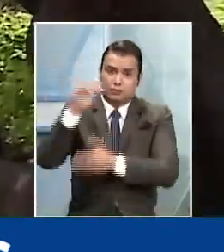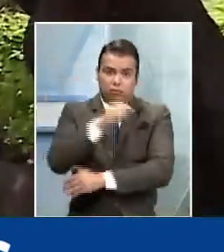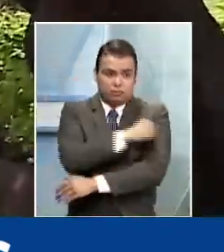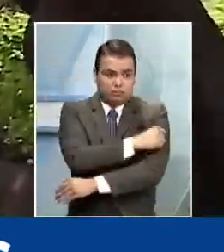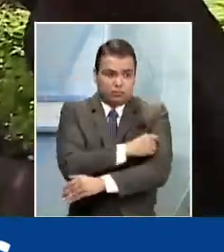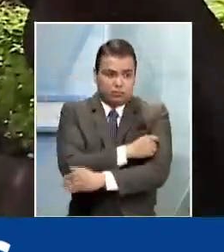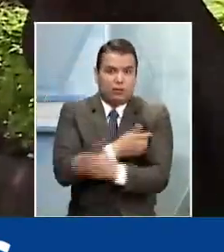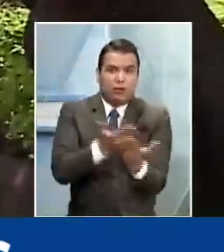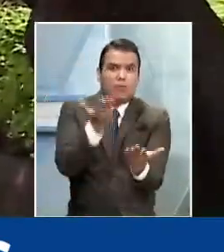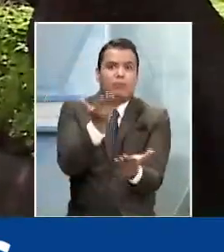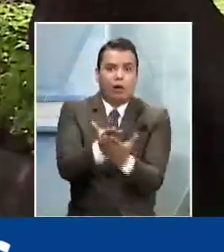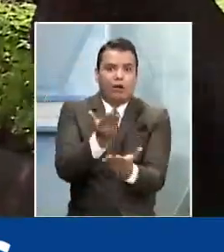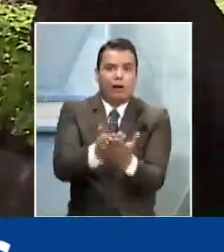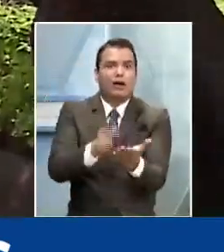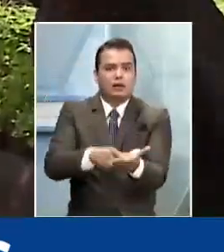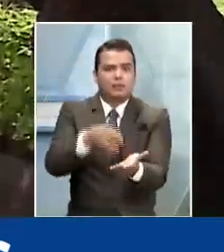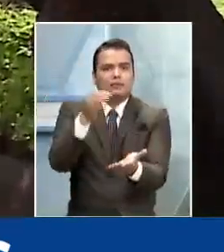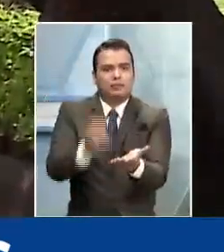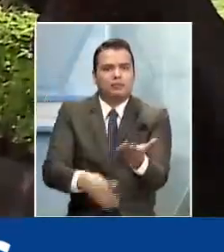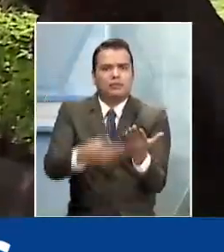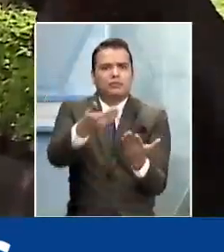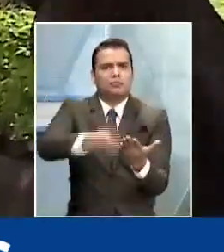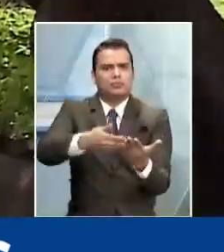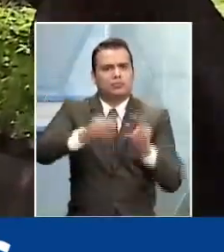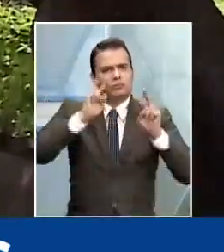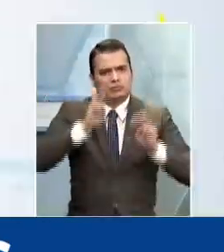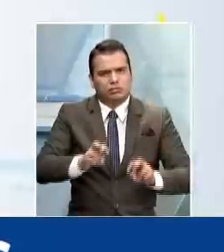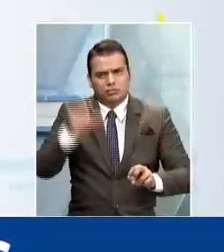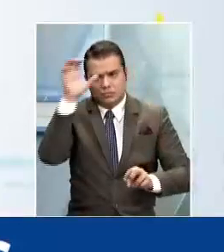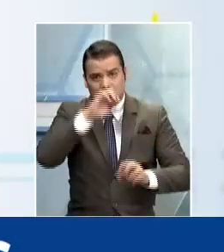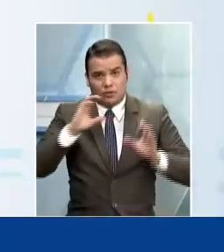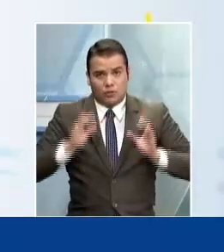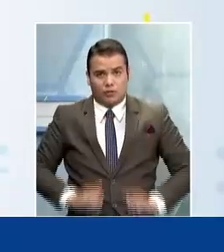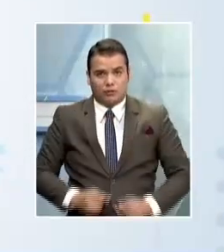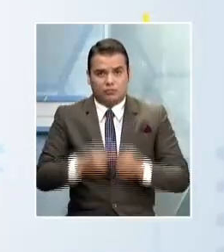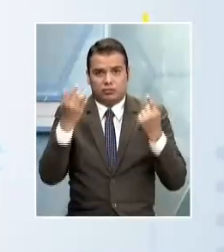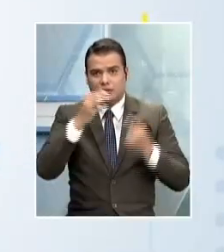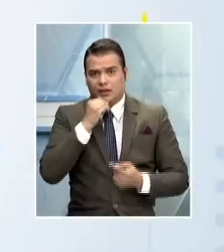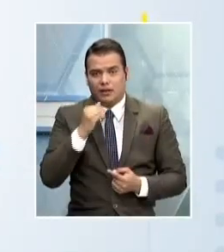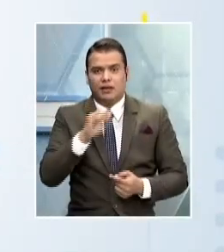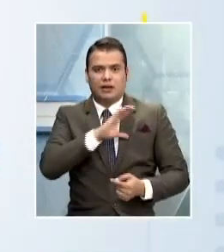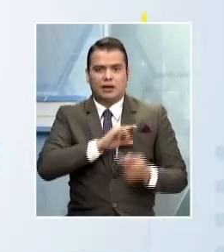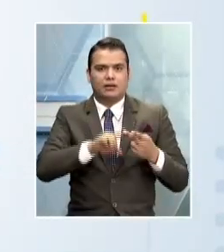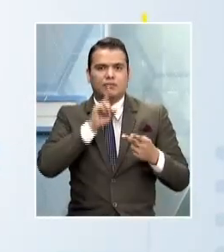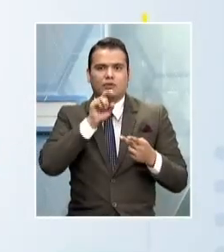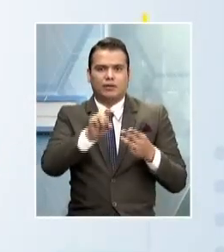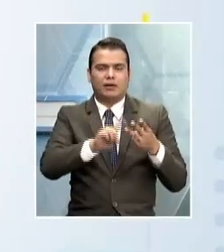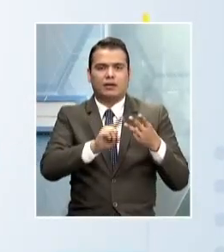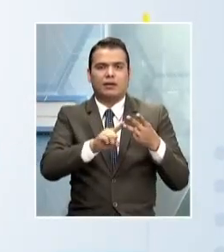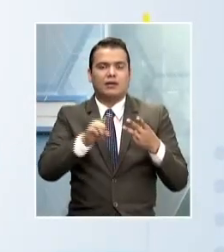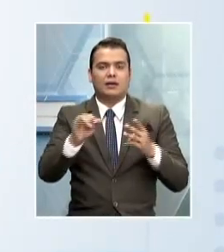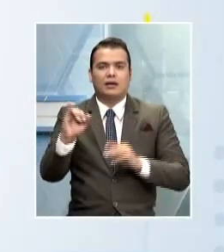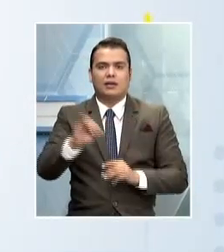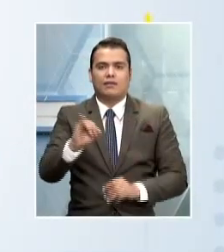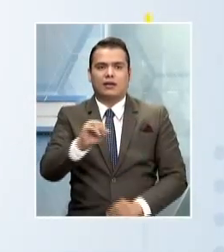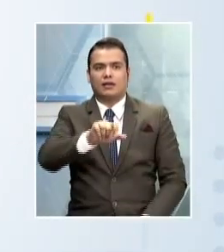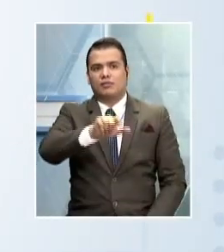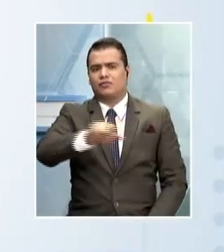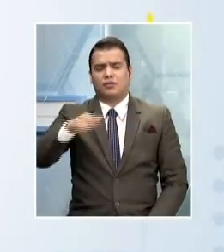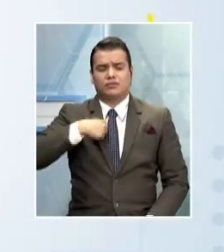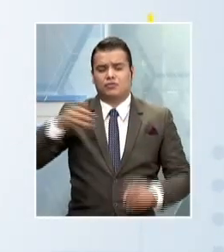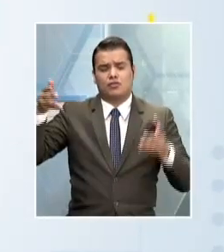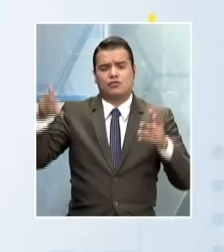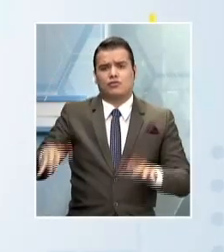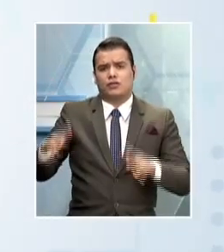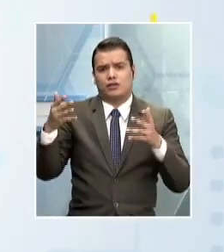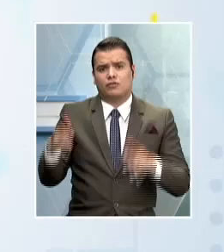estudios pertinentes para que no tengan ningún efecto secundario. Después de Cali, Bucaramanga e Ibagué son las ciudades del país en las que menos